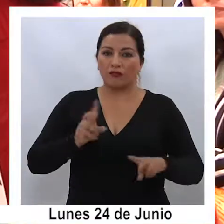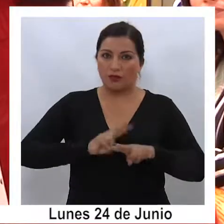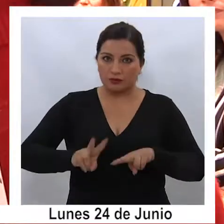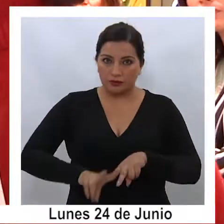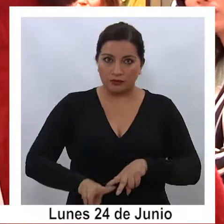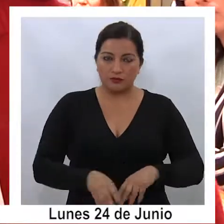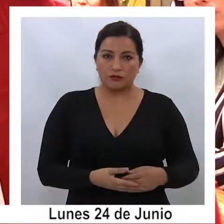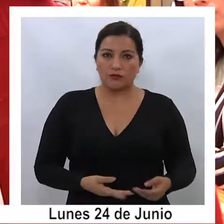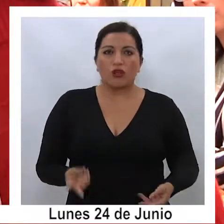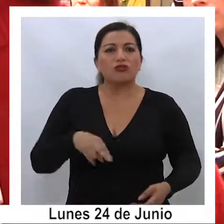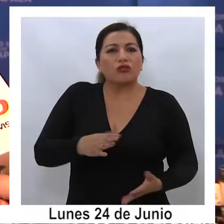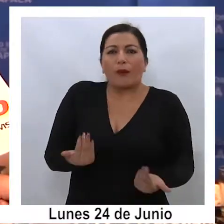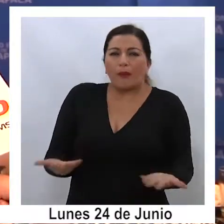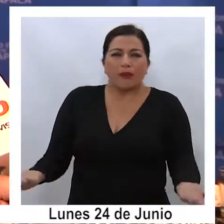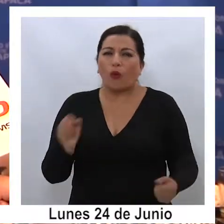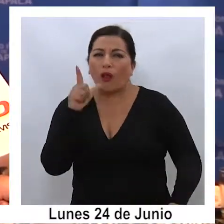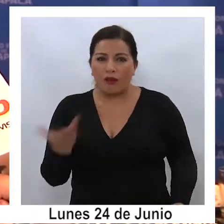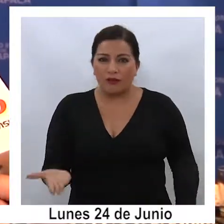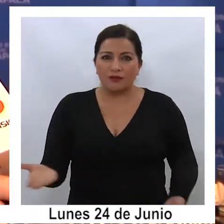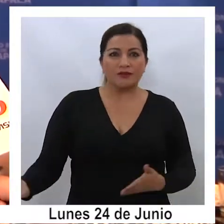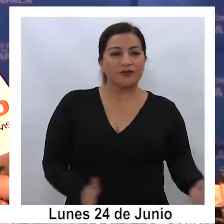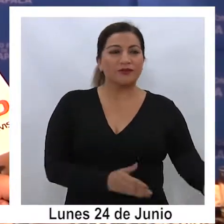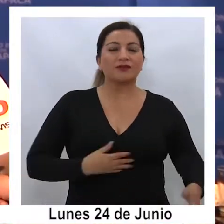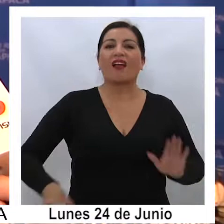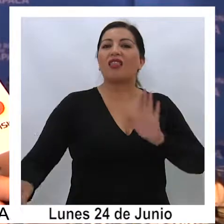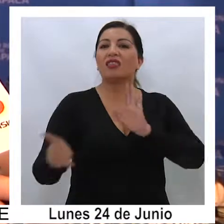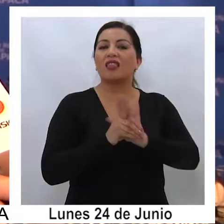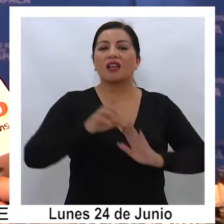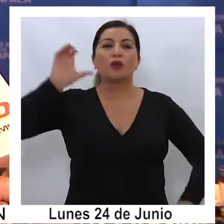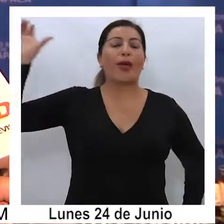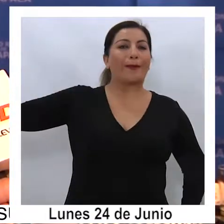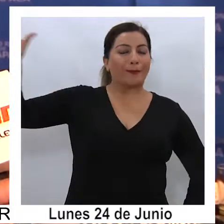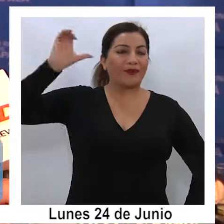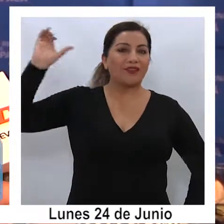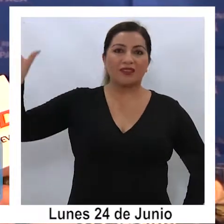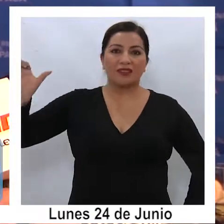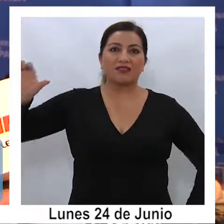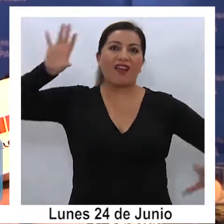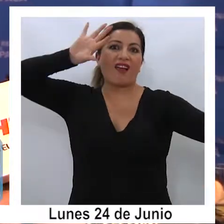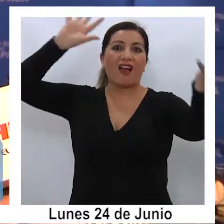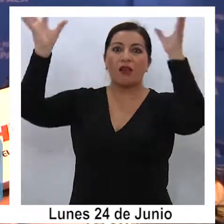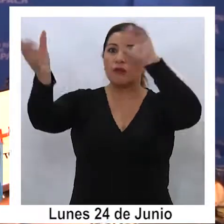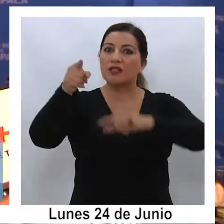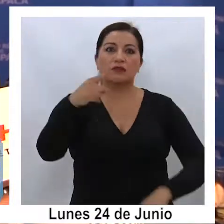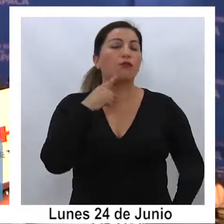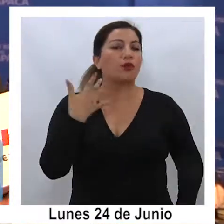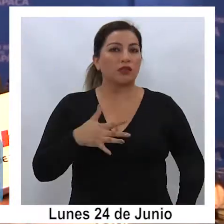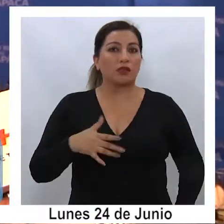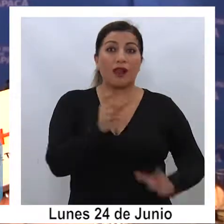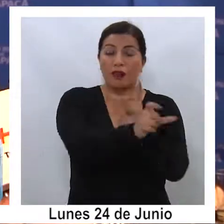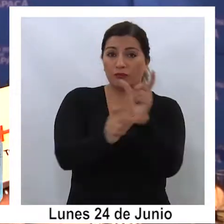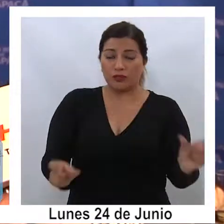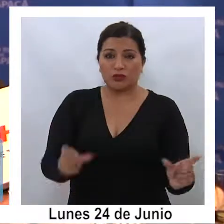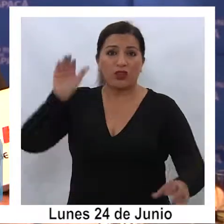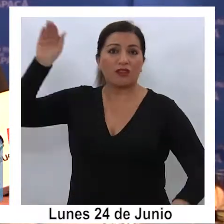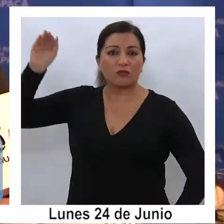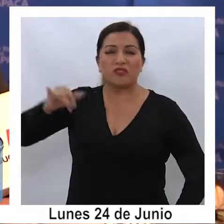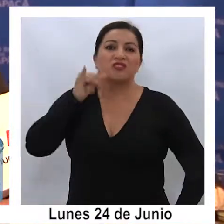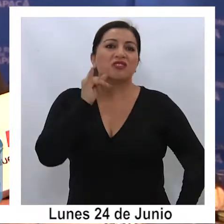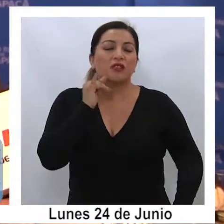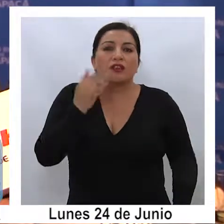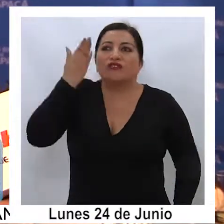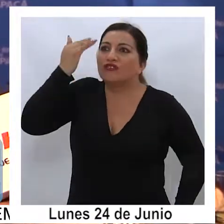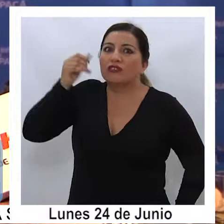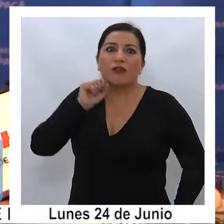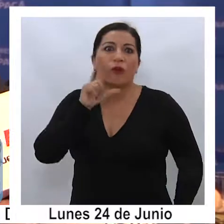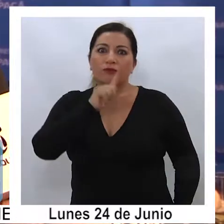tomar. O sea, ¿qué estamos esperando? El decreto de emergencia medioambiental es fundamental hoy día. Nuestra población no sabe si